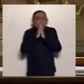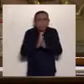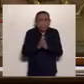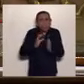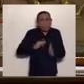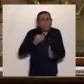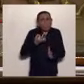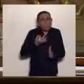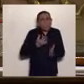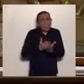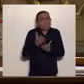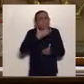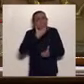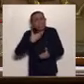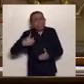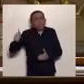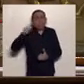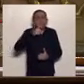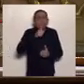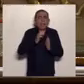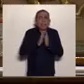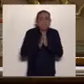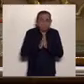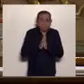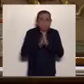y nos lleve a la vida eterna. Amén.